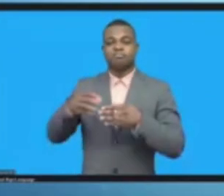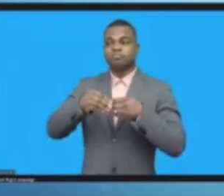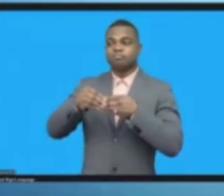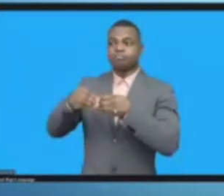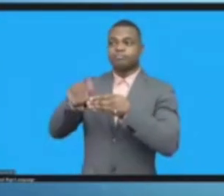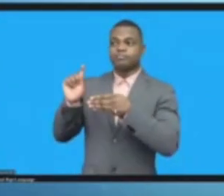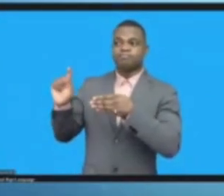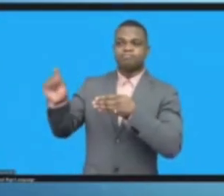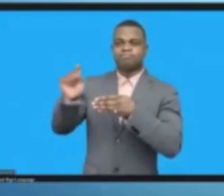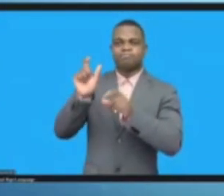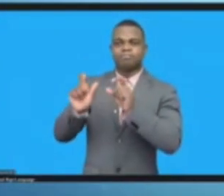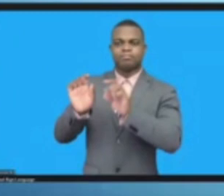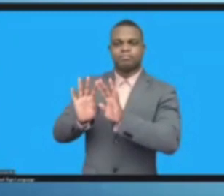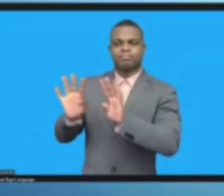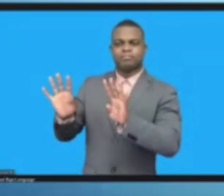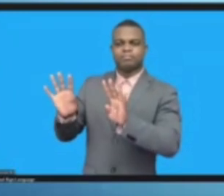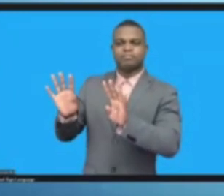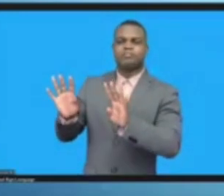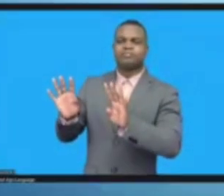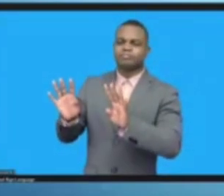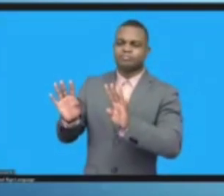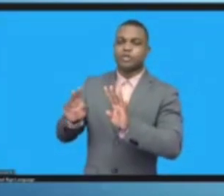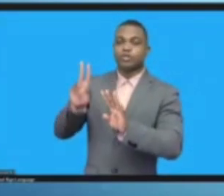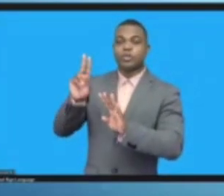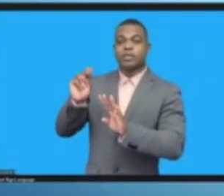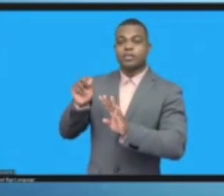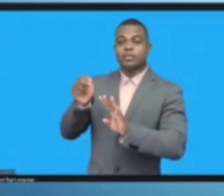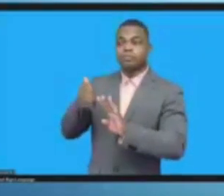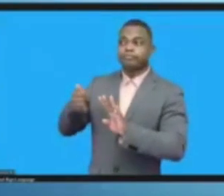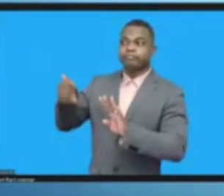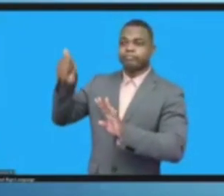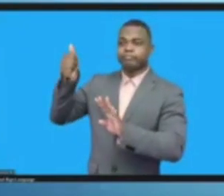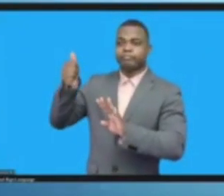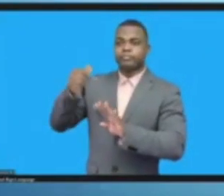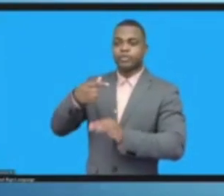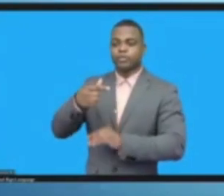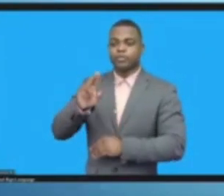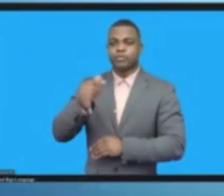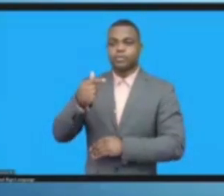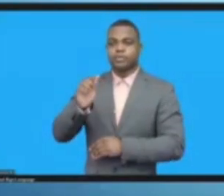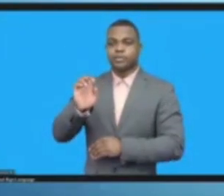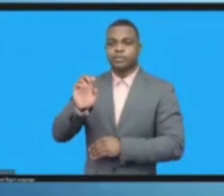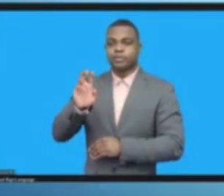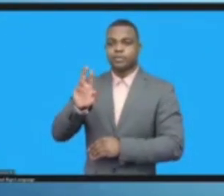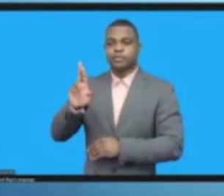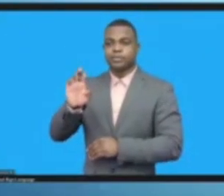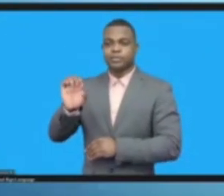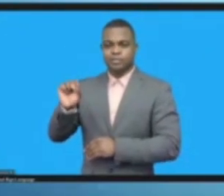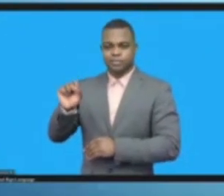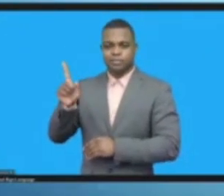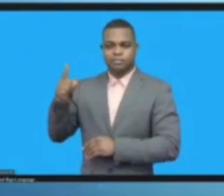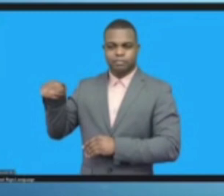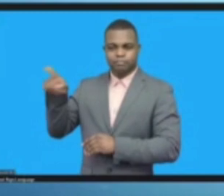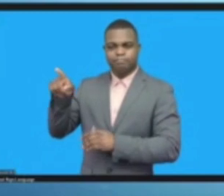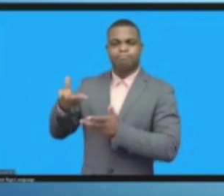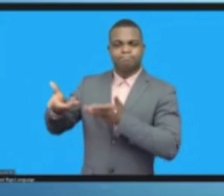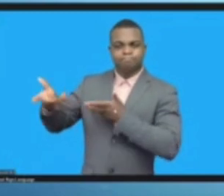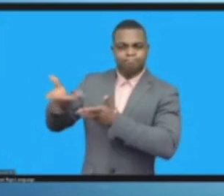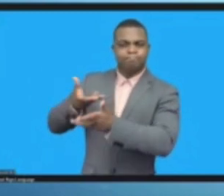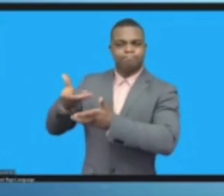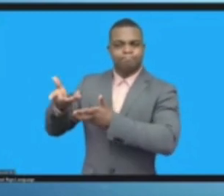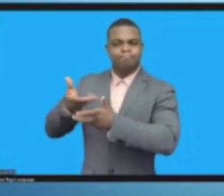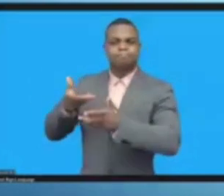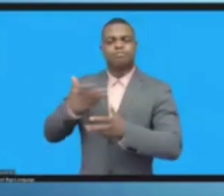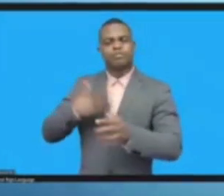trabajar con el mar con los participantes del igf anual y con los participantes de los y jefes nacionales y